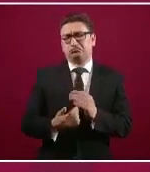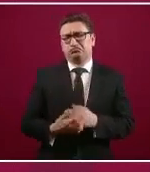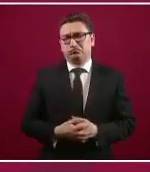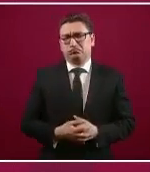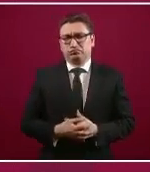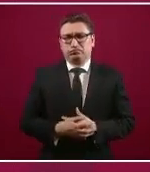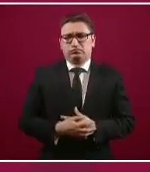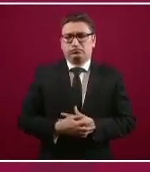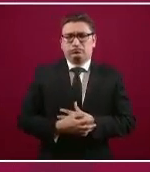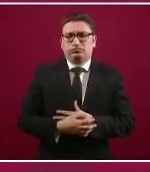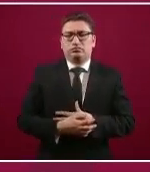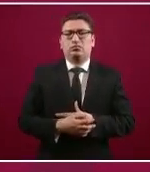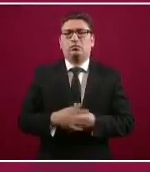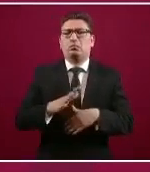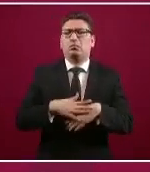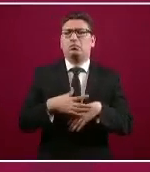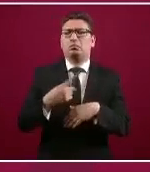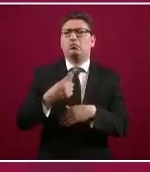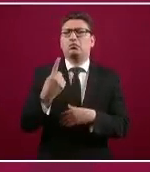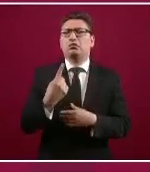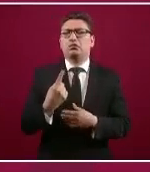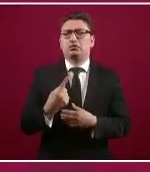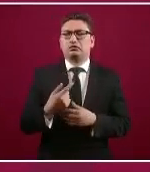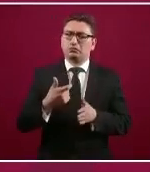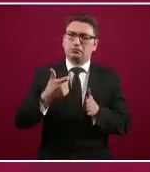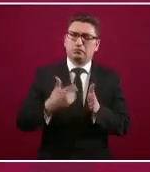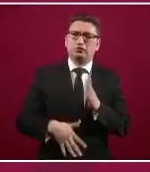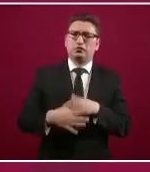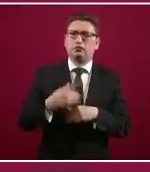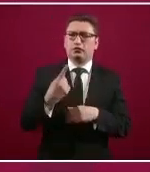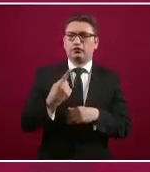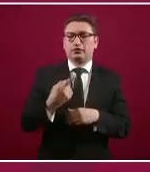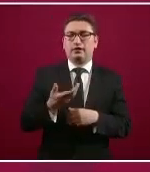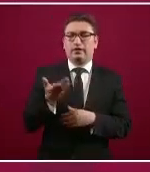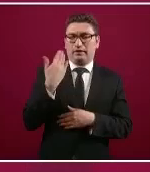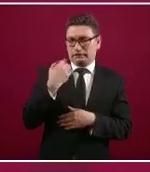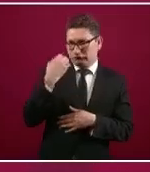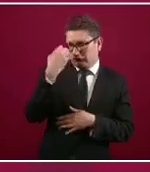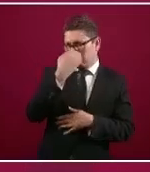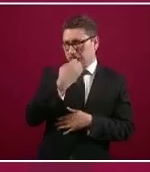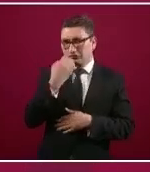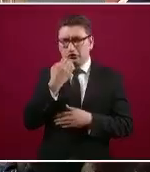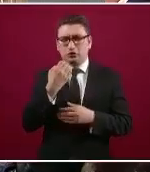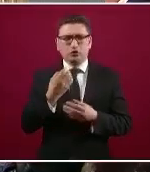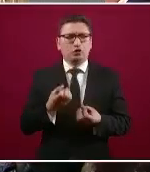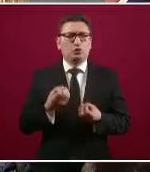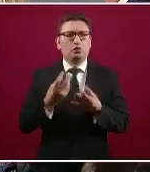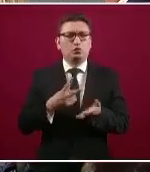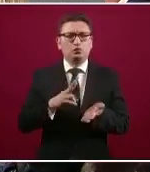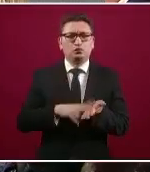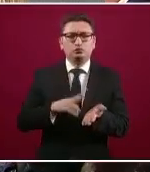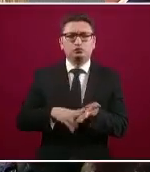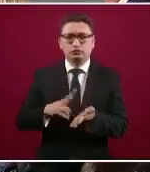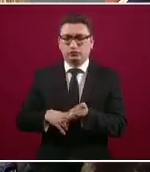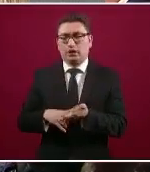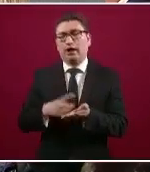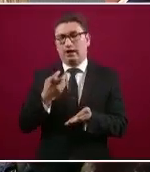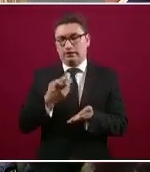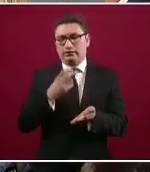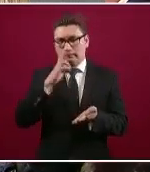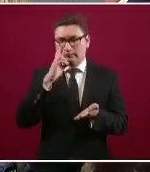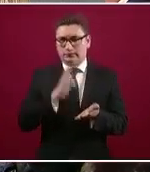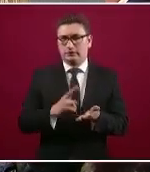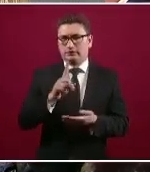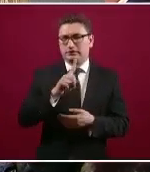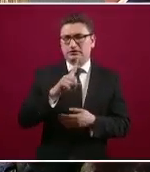valor, porque se hizo un avalúo de que se tiene que respetar de